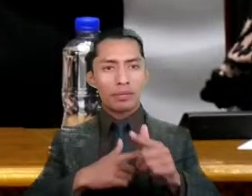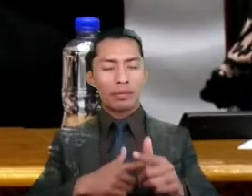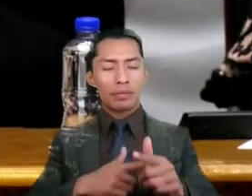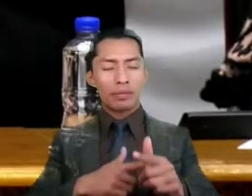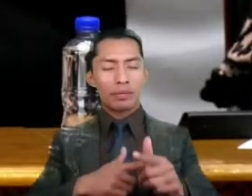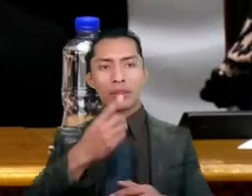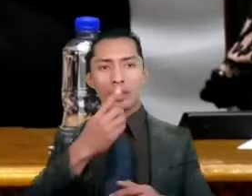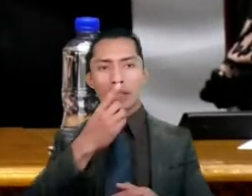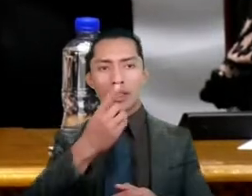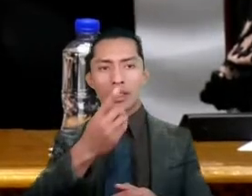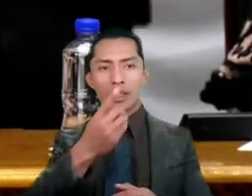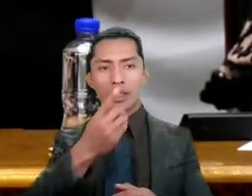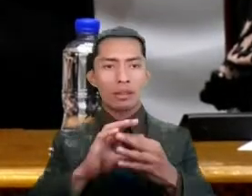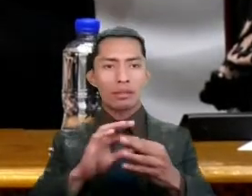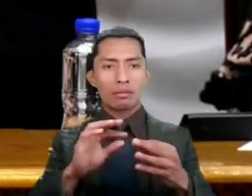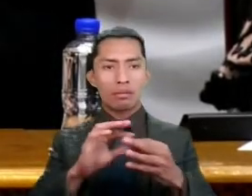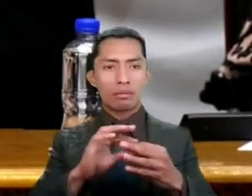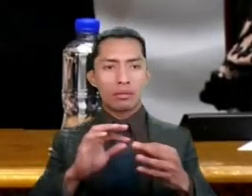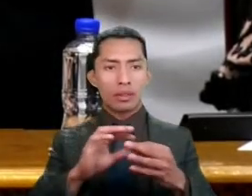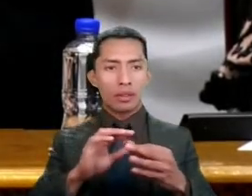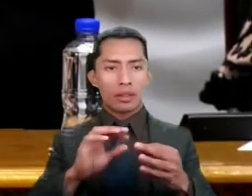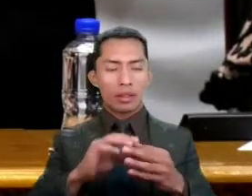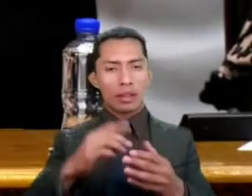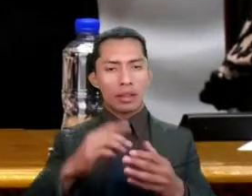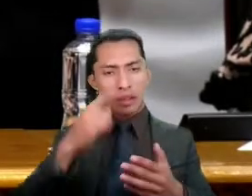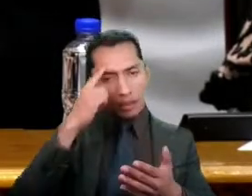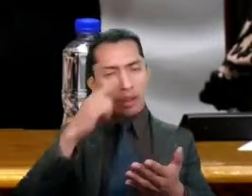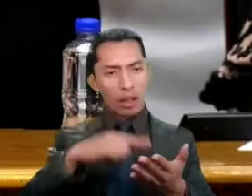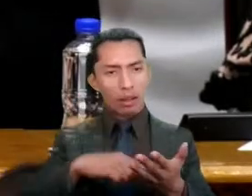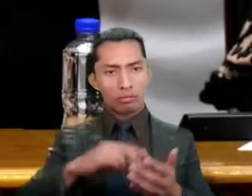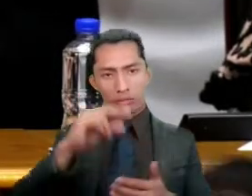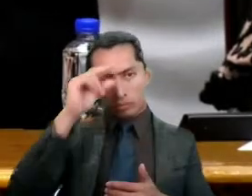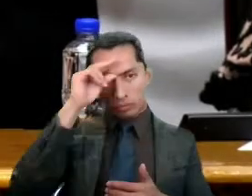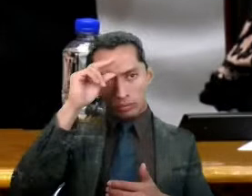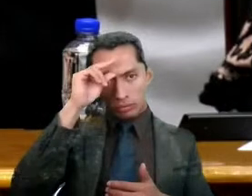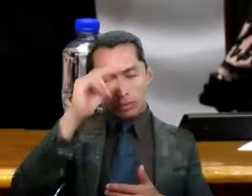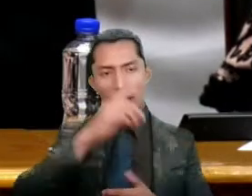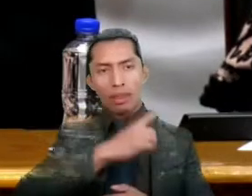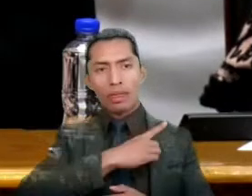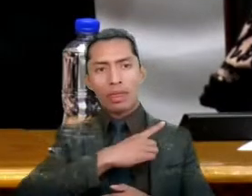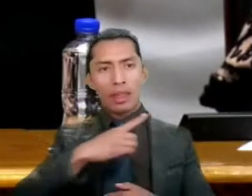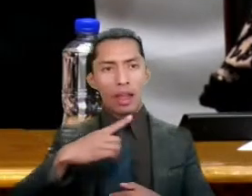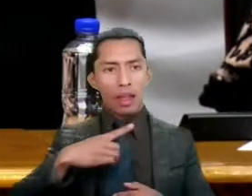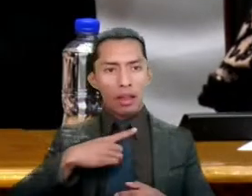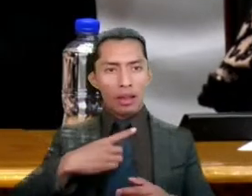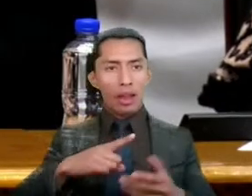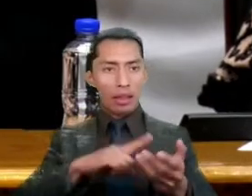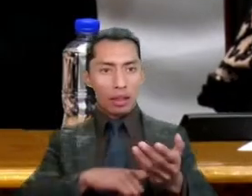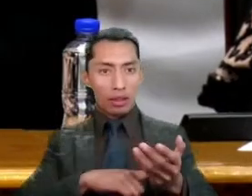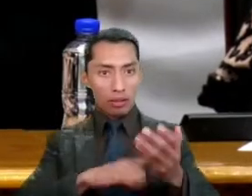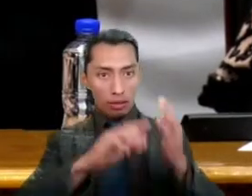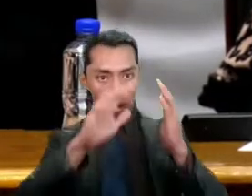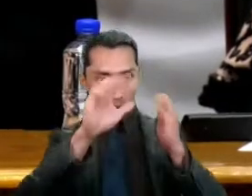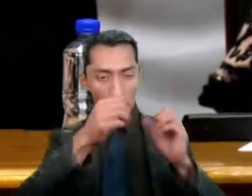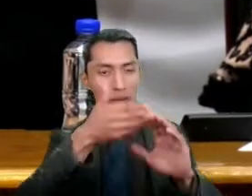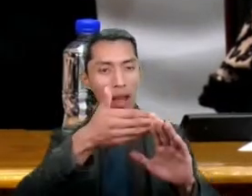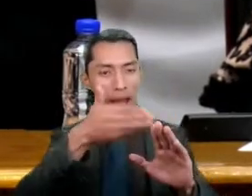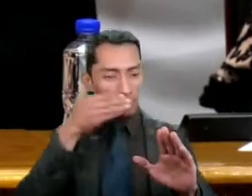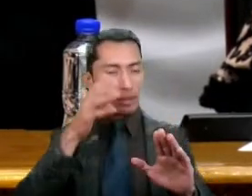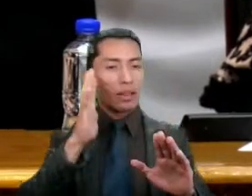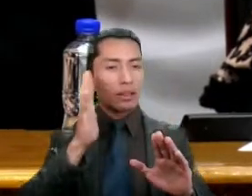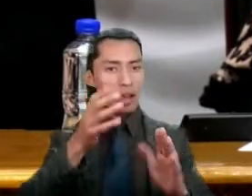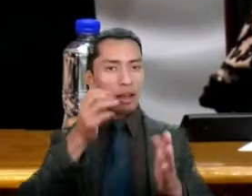siguiente. Nos parece muy sensato ser flexibles en el acuerdo que fue tomado por esta